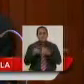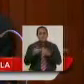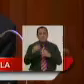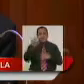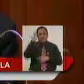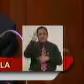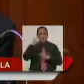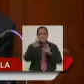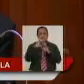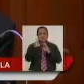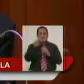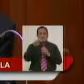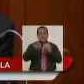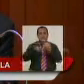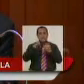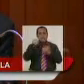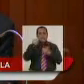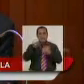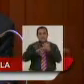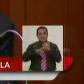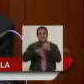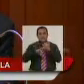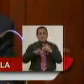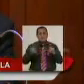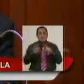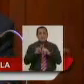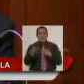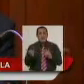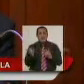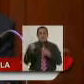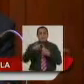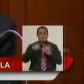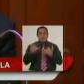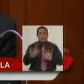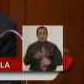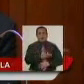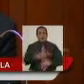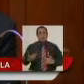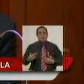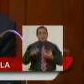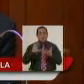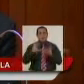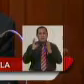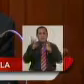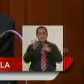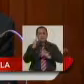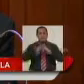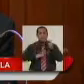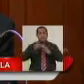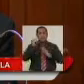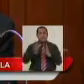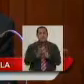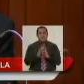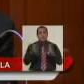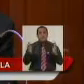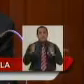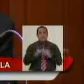Génesis. Del mismo modo, en lo que va del Gobierno, hemos remodelado, construido y